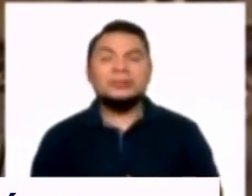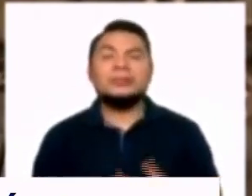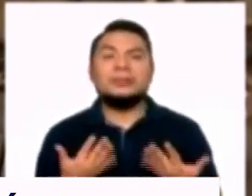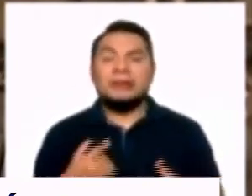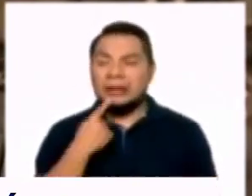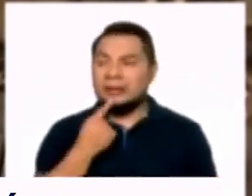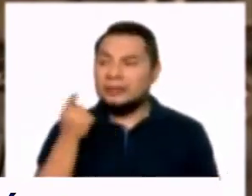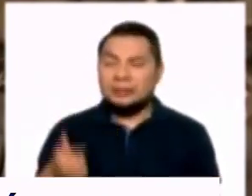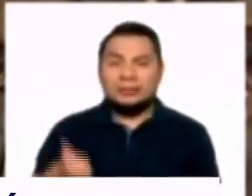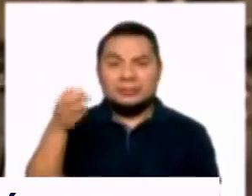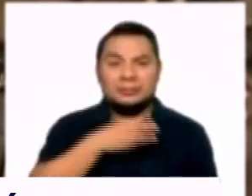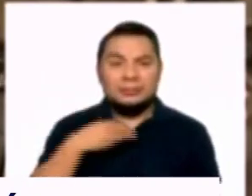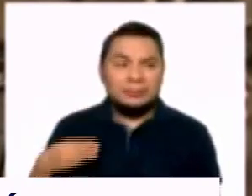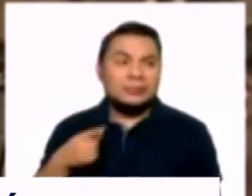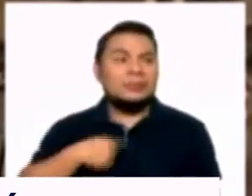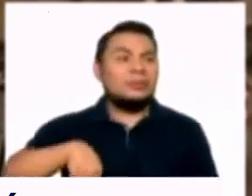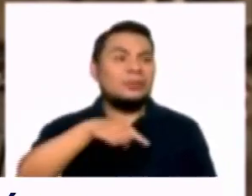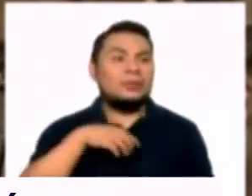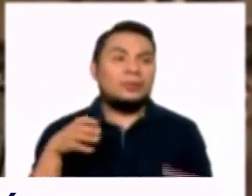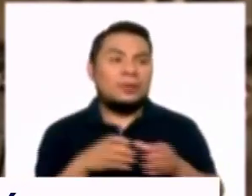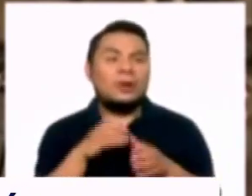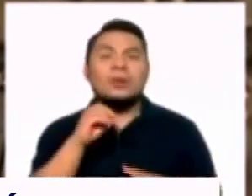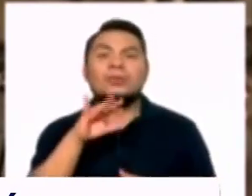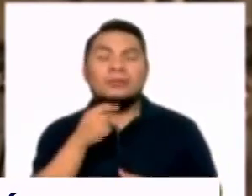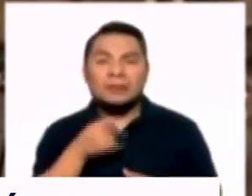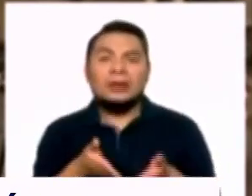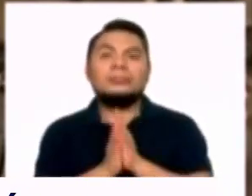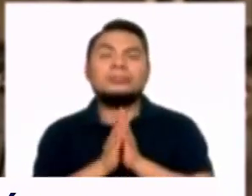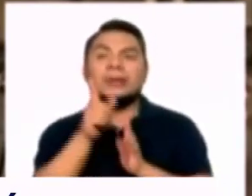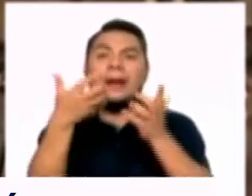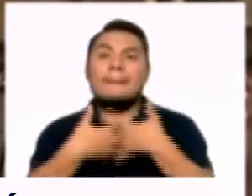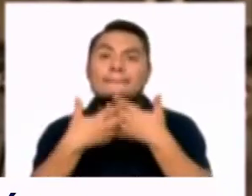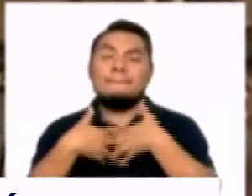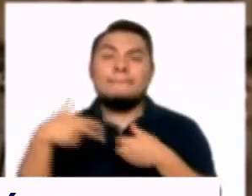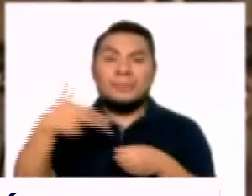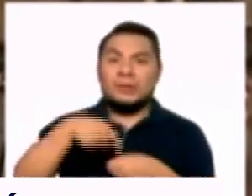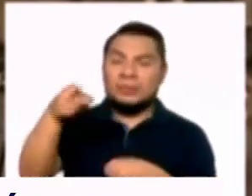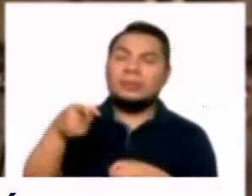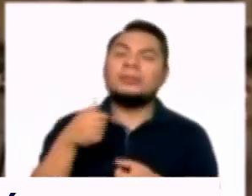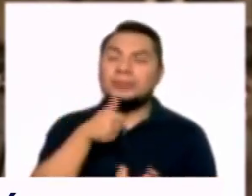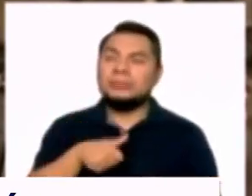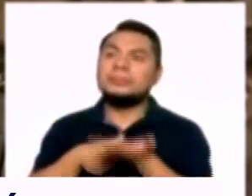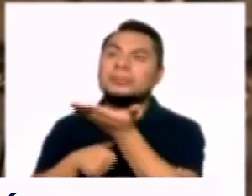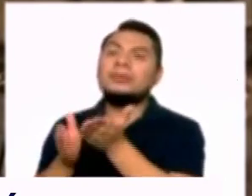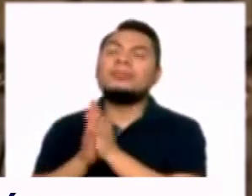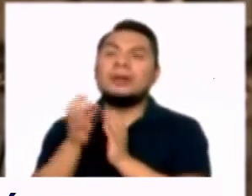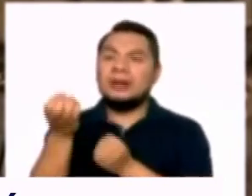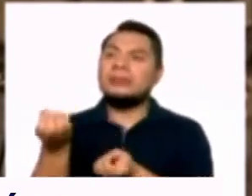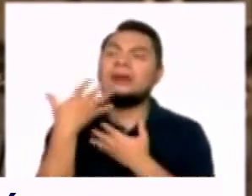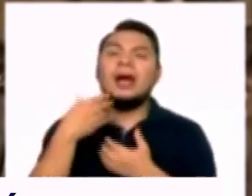manifestado la Premier, nosotros hemos hecho un requerimiento a la empresa para que nos envíe un